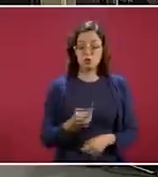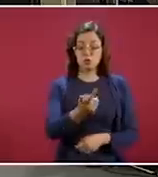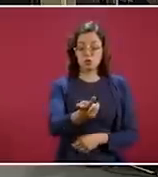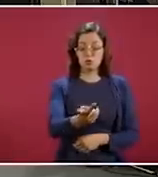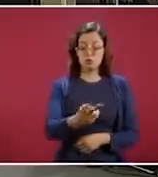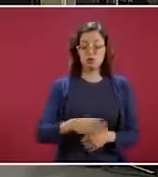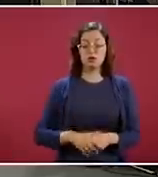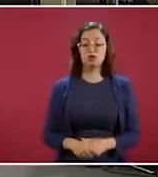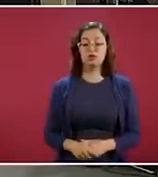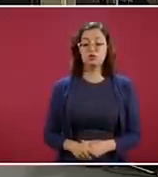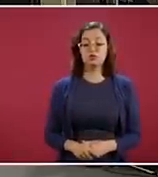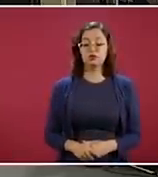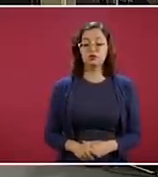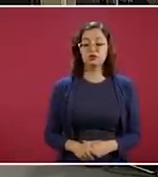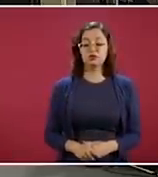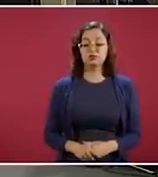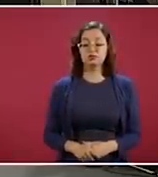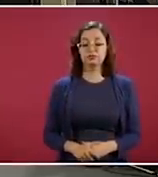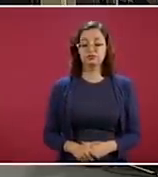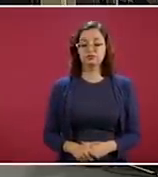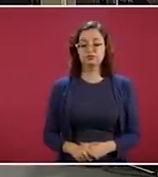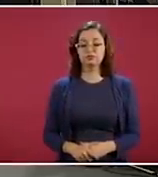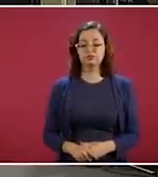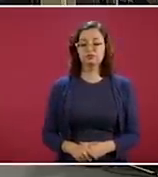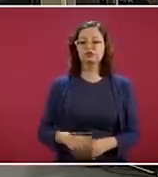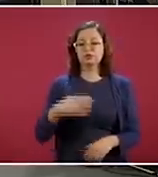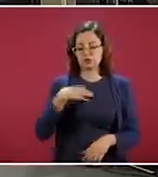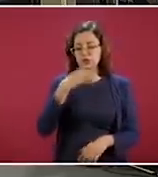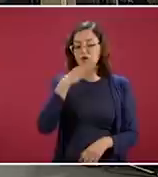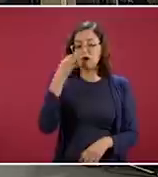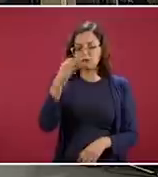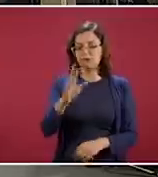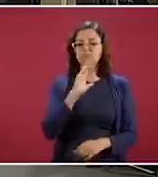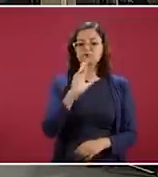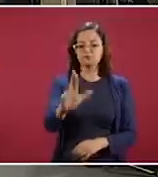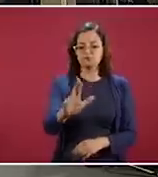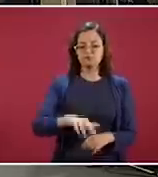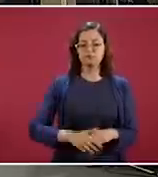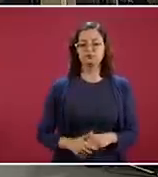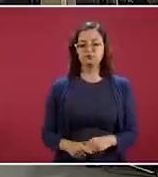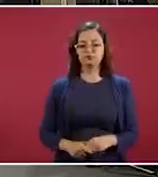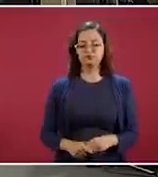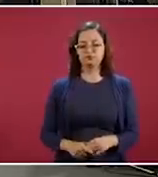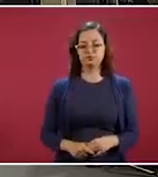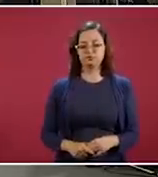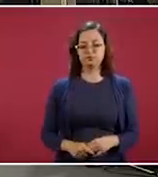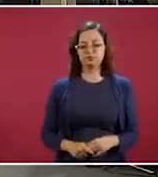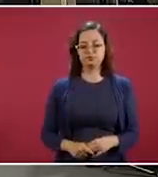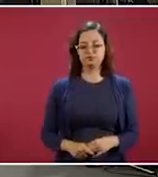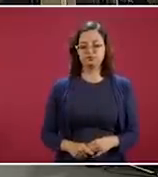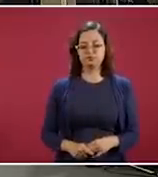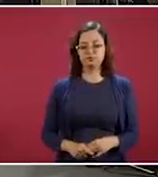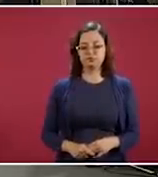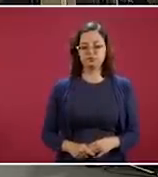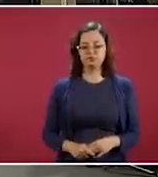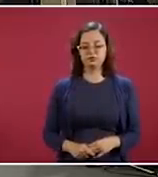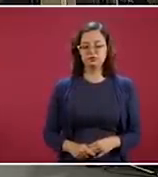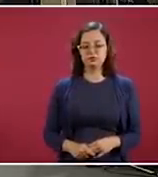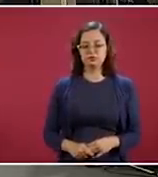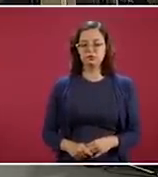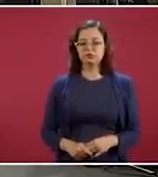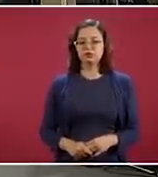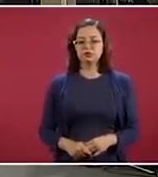el compañero, le informo que son 50,000